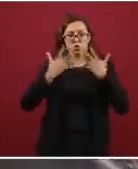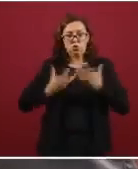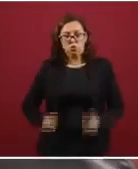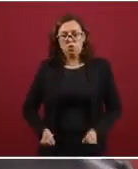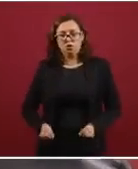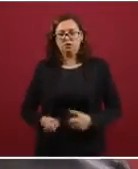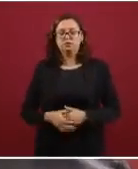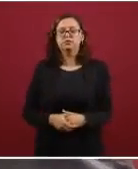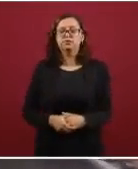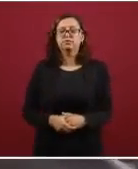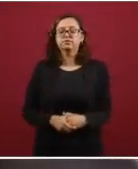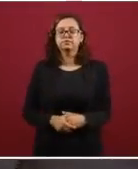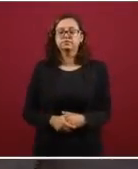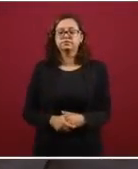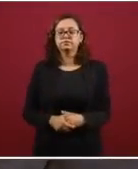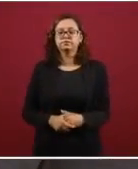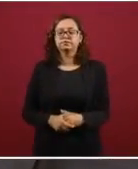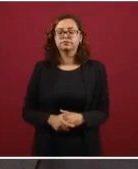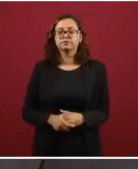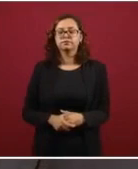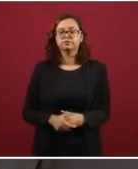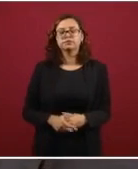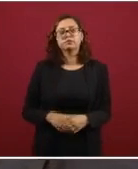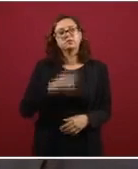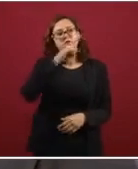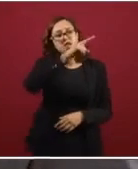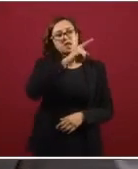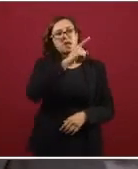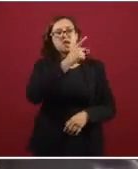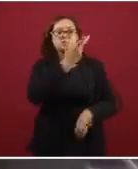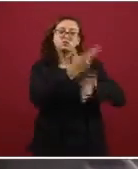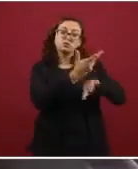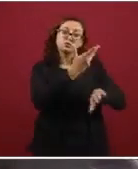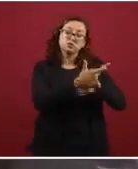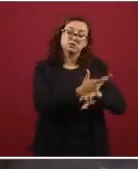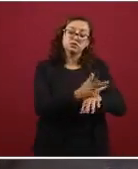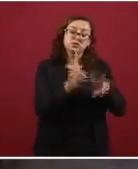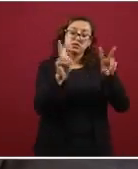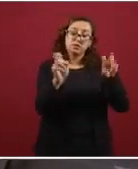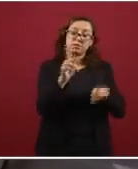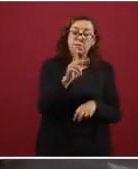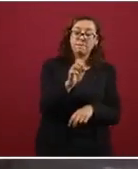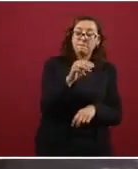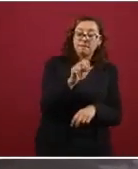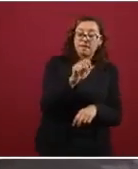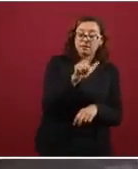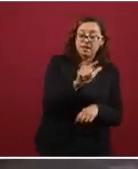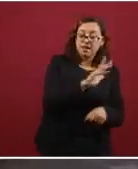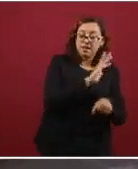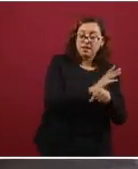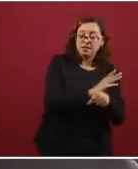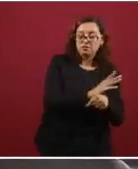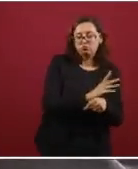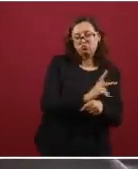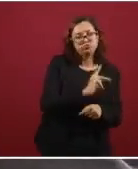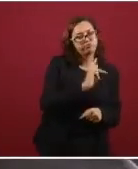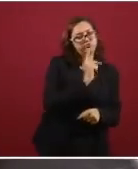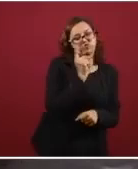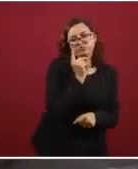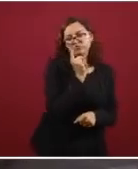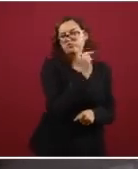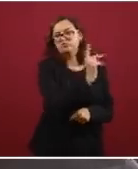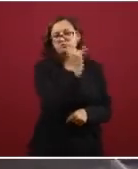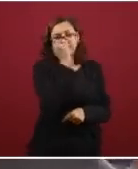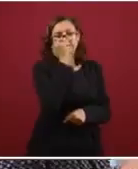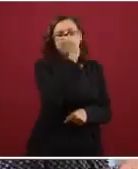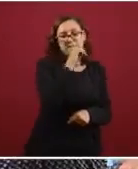objetivo. Hay un tipo penal en Estados Unidos, hay otro tipo penal en México. México presentará su tesis, sus